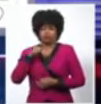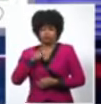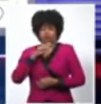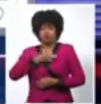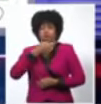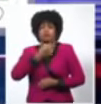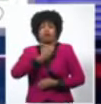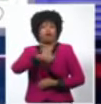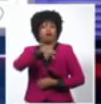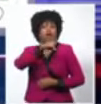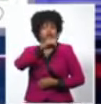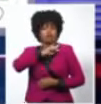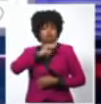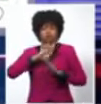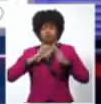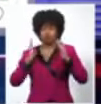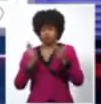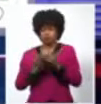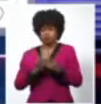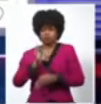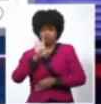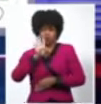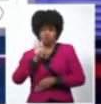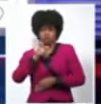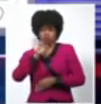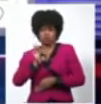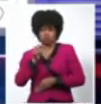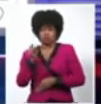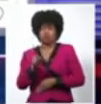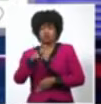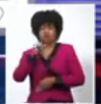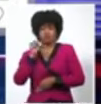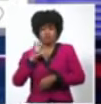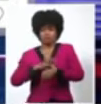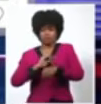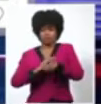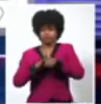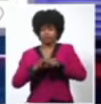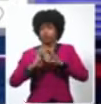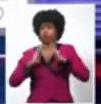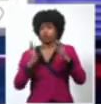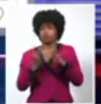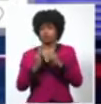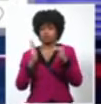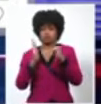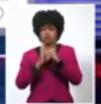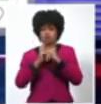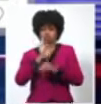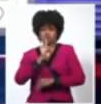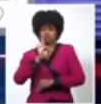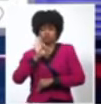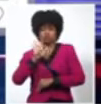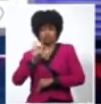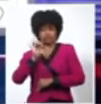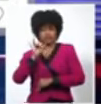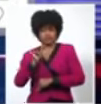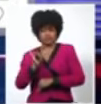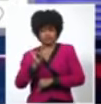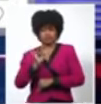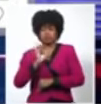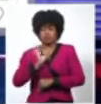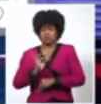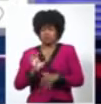reportaron 48 casos nuevos para un total de 1.857. Estos 48 casos todos son